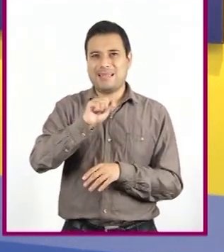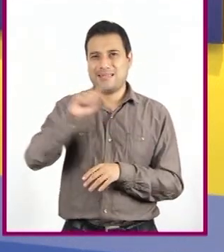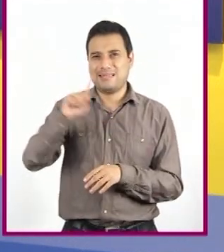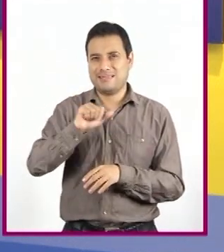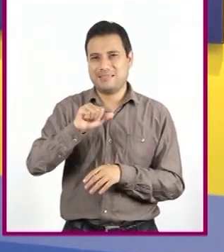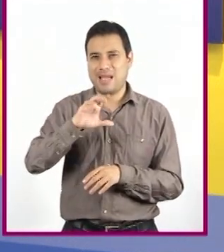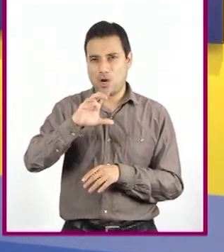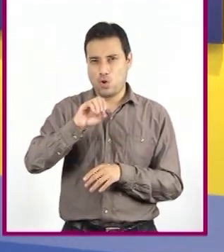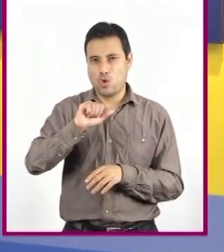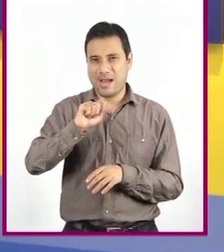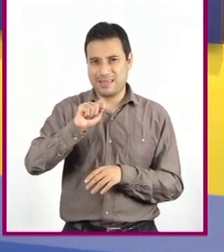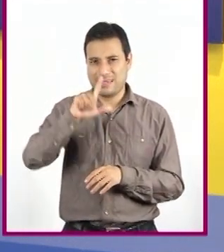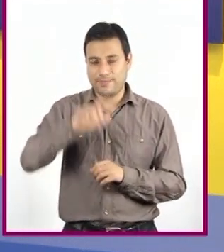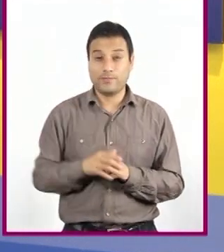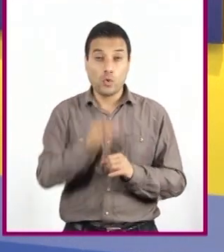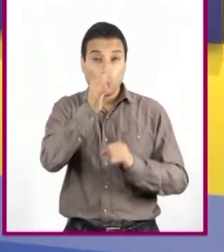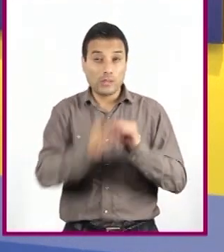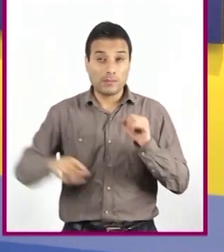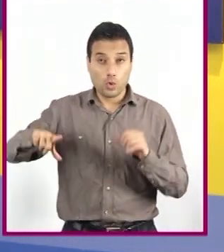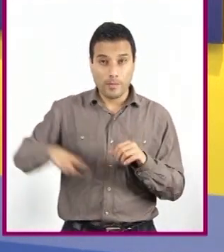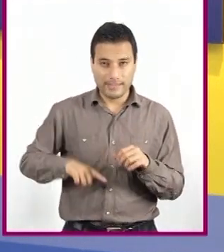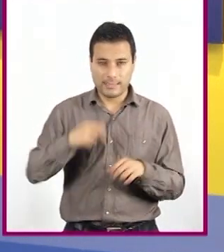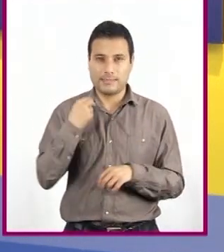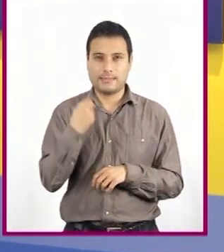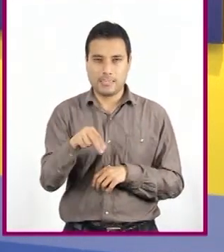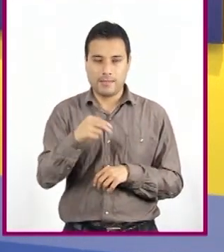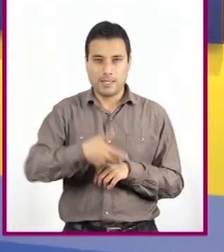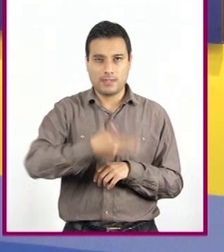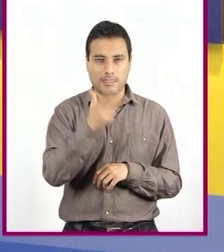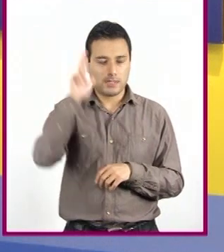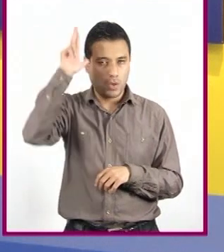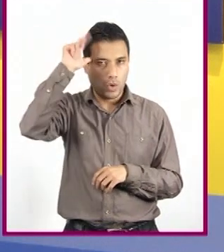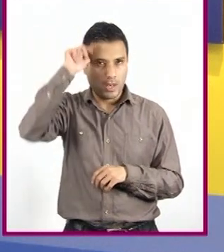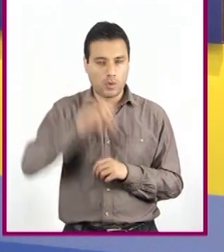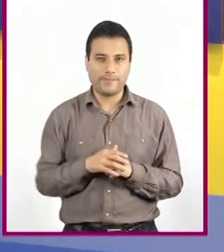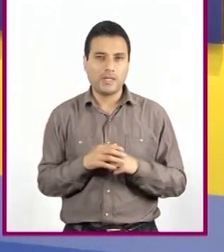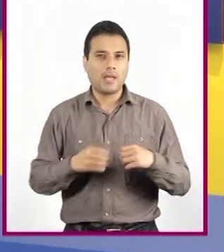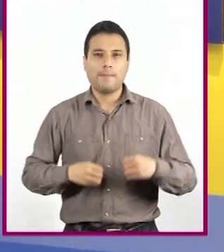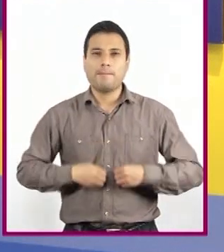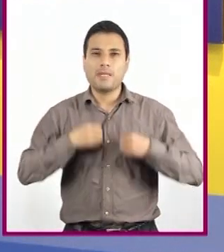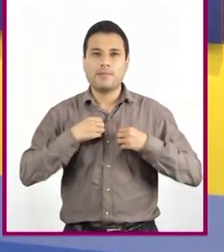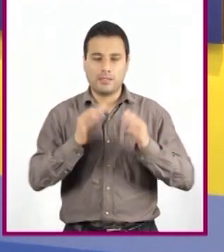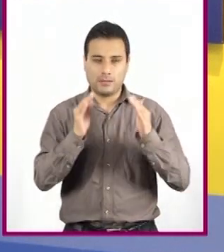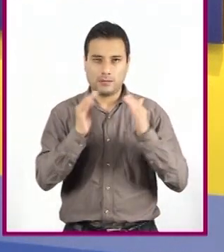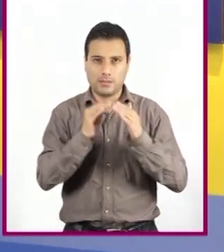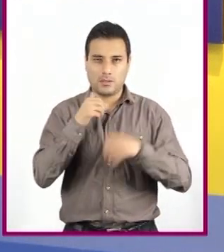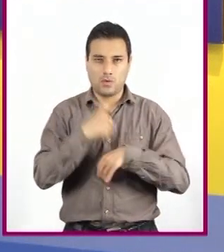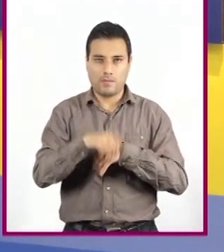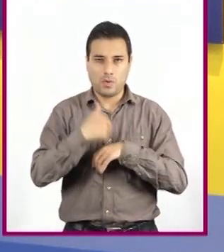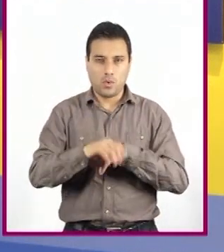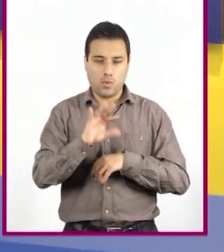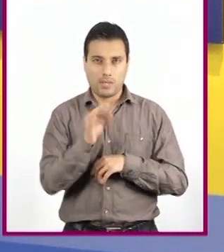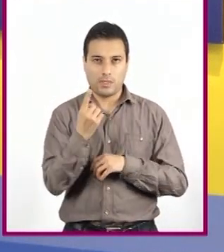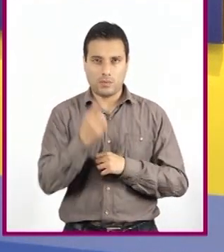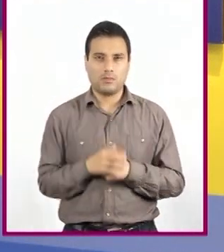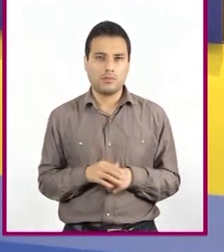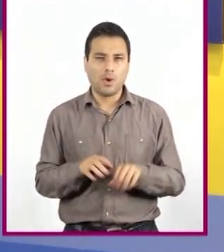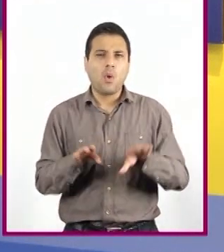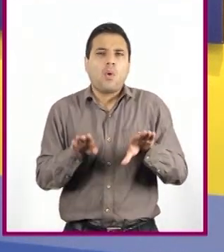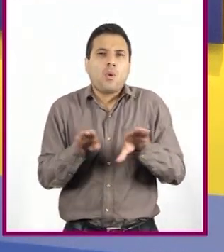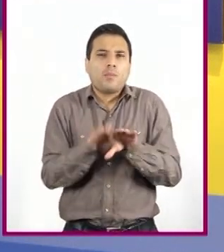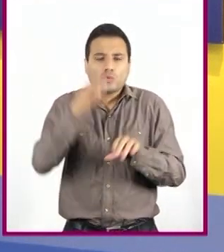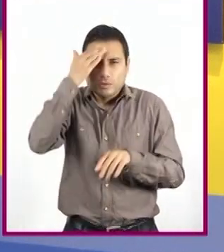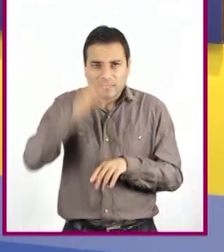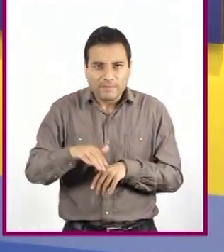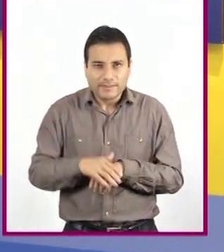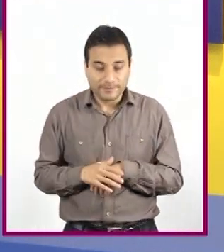Su último gobernante se llamó 13 Conejo y vivió en el edificio 41. Esto es posible registrarlo